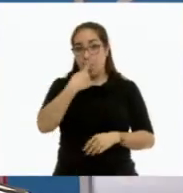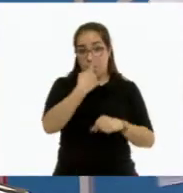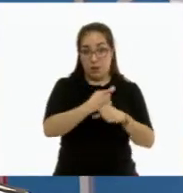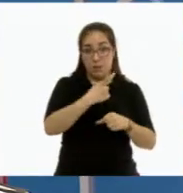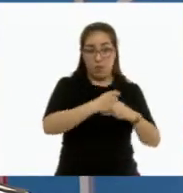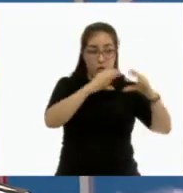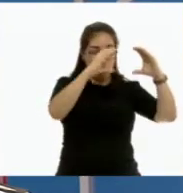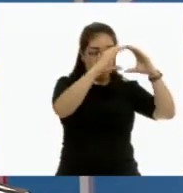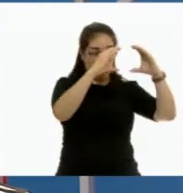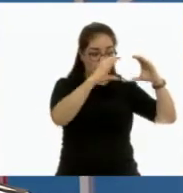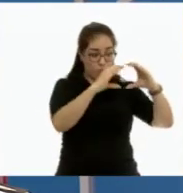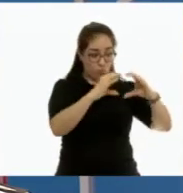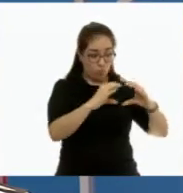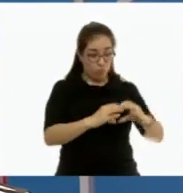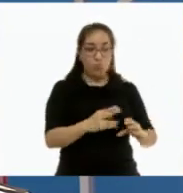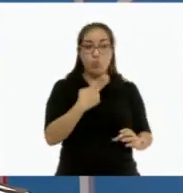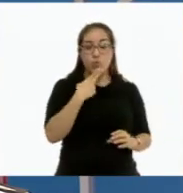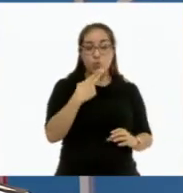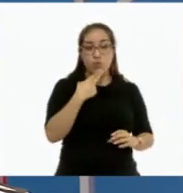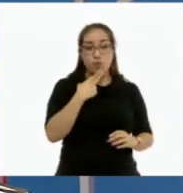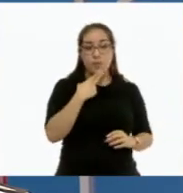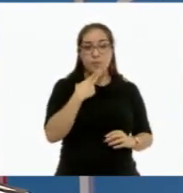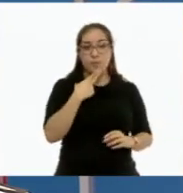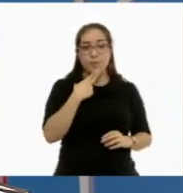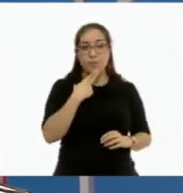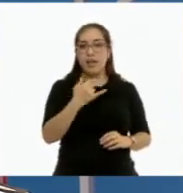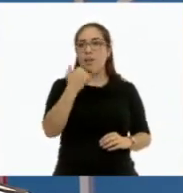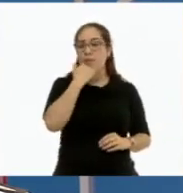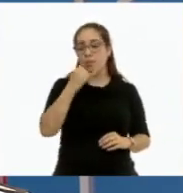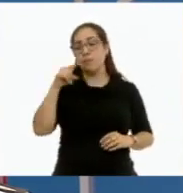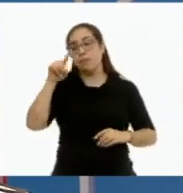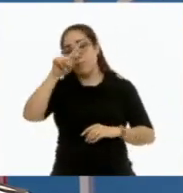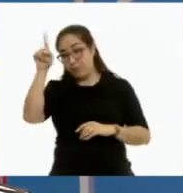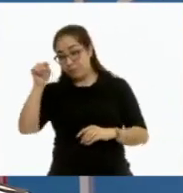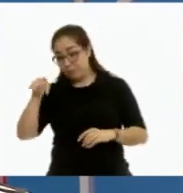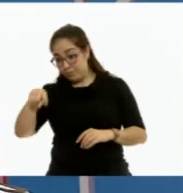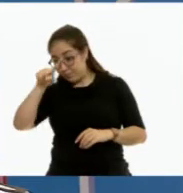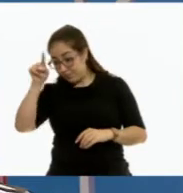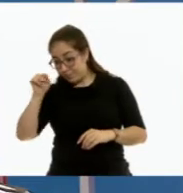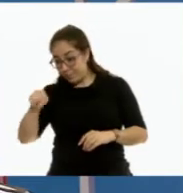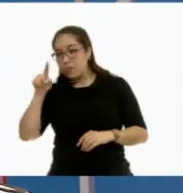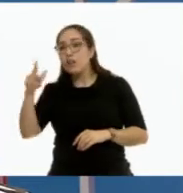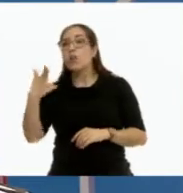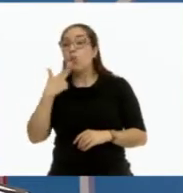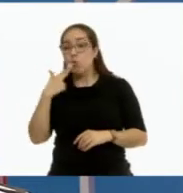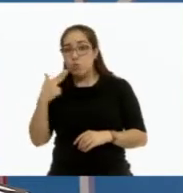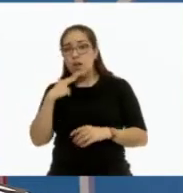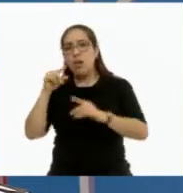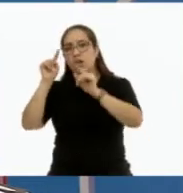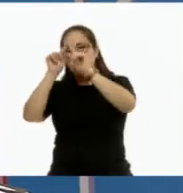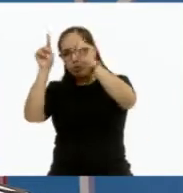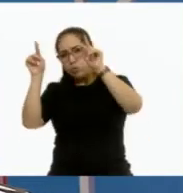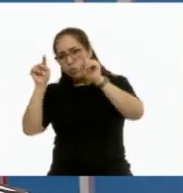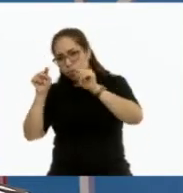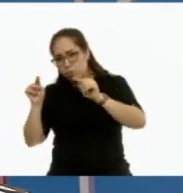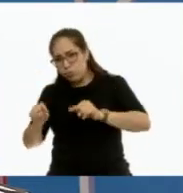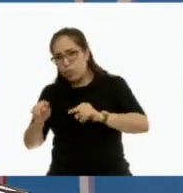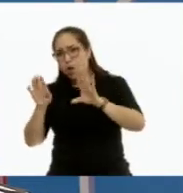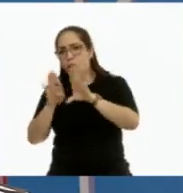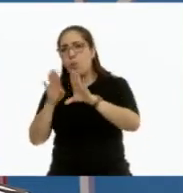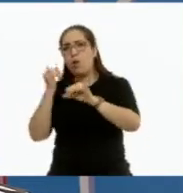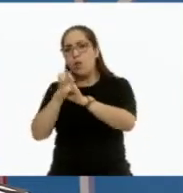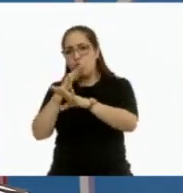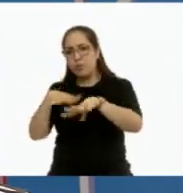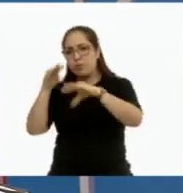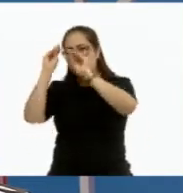por medio de llaves. Tenemos nuestro tema al inicio. A veces también puede ocurrir que ocurra que se coloque en la